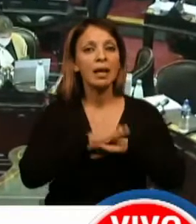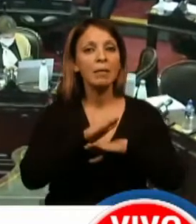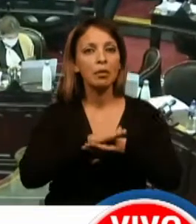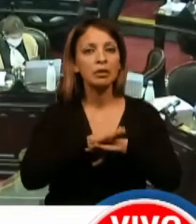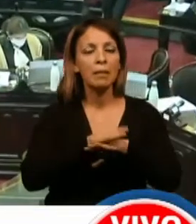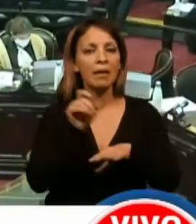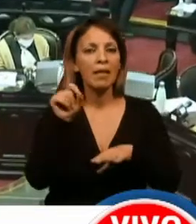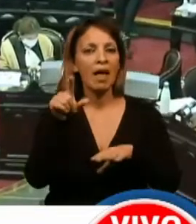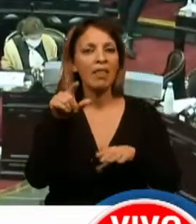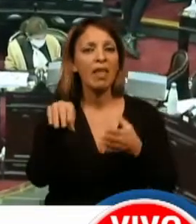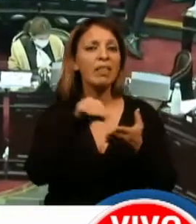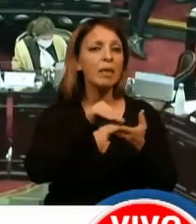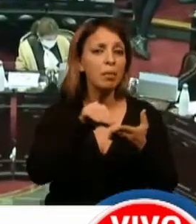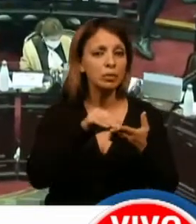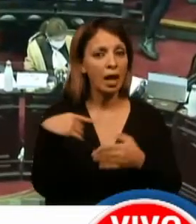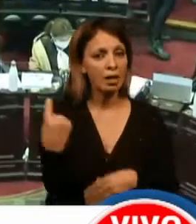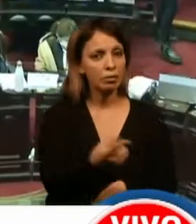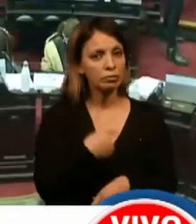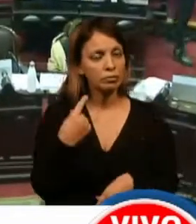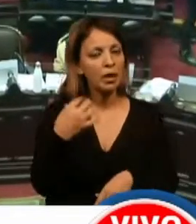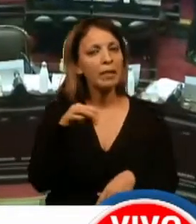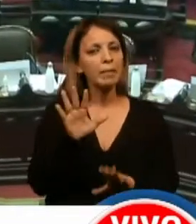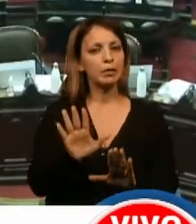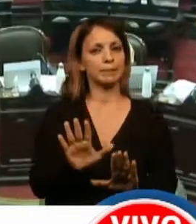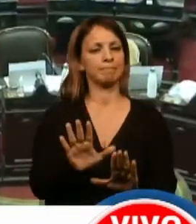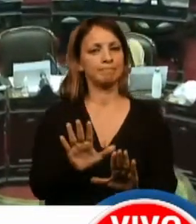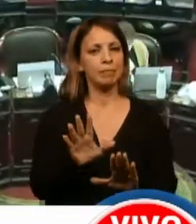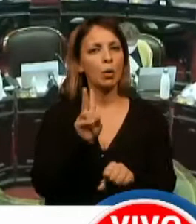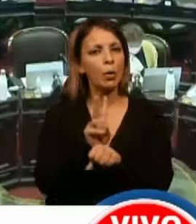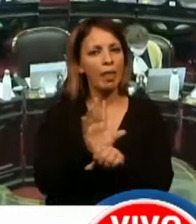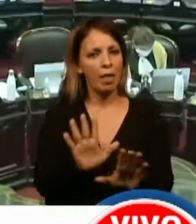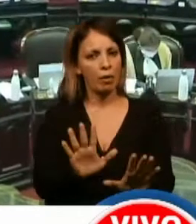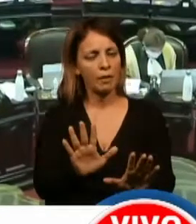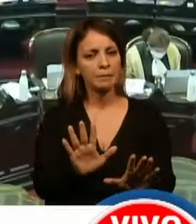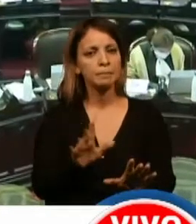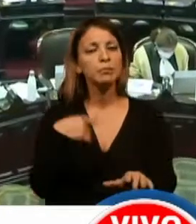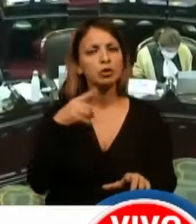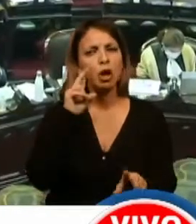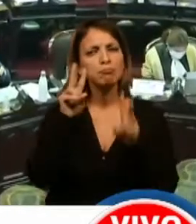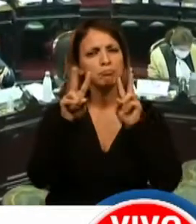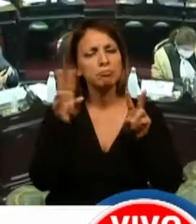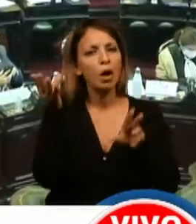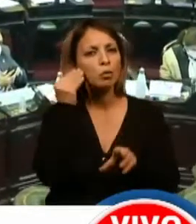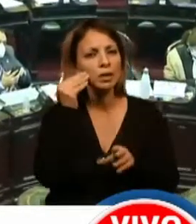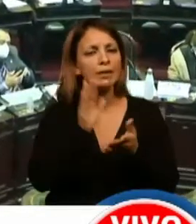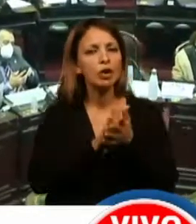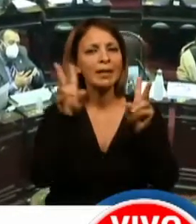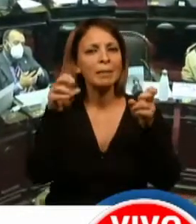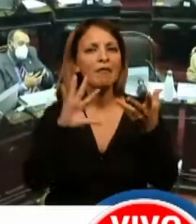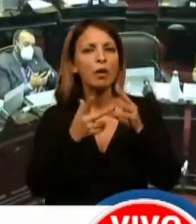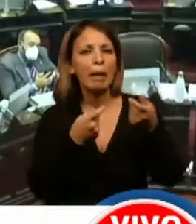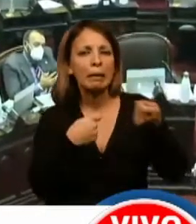de legisladores nos obliga a ser más cuidadosos. Y quiero decir, yo he escuchado atentamente el tema del